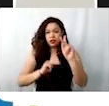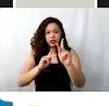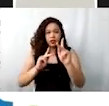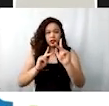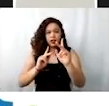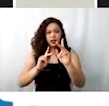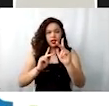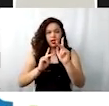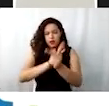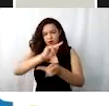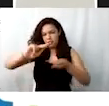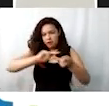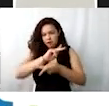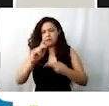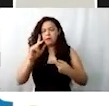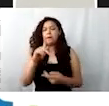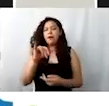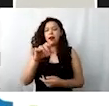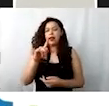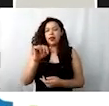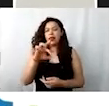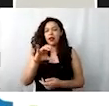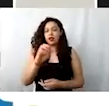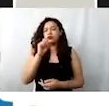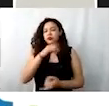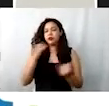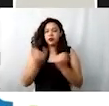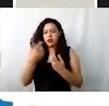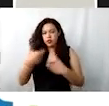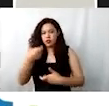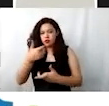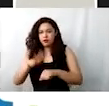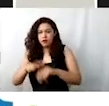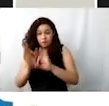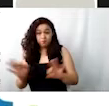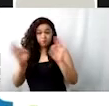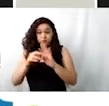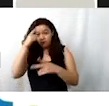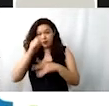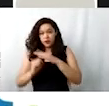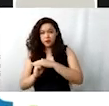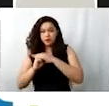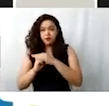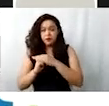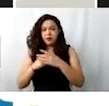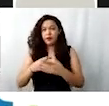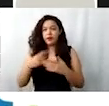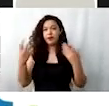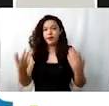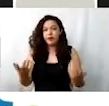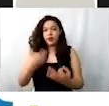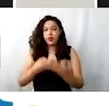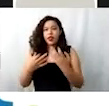y economía de la dona en particular son relevantes un poco para entender la sostenibilidad, cuál es el papel que esto